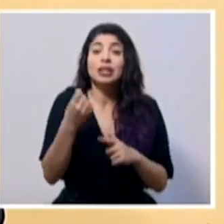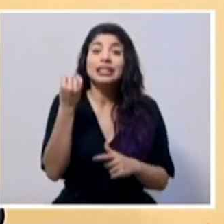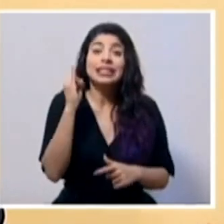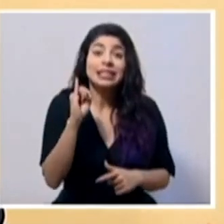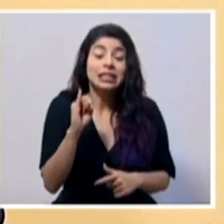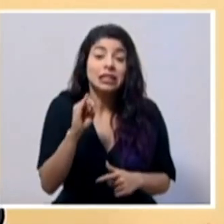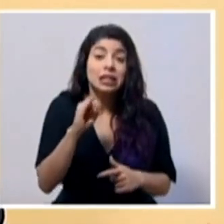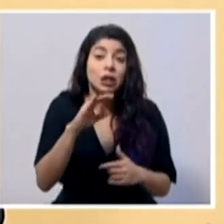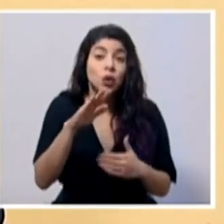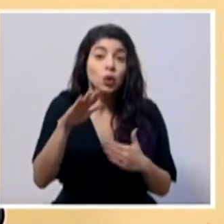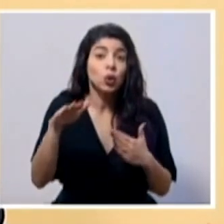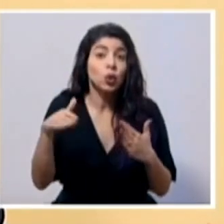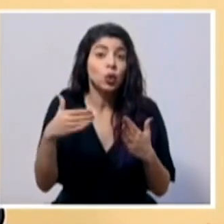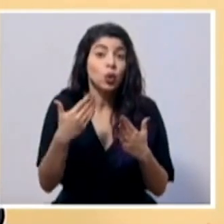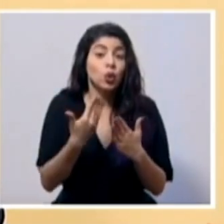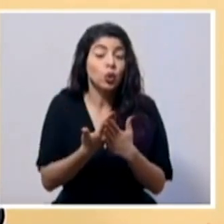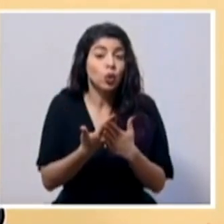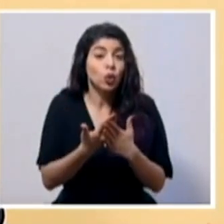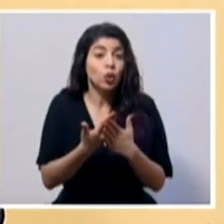los